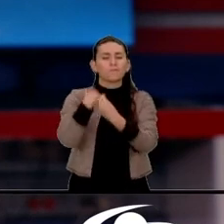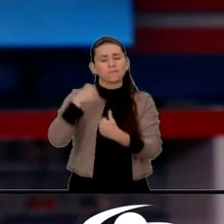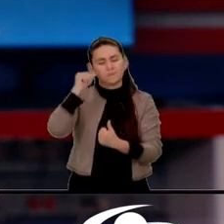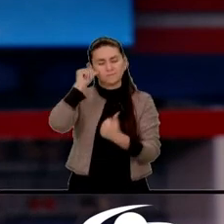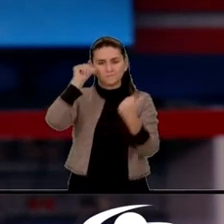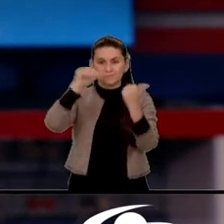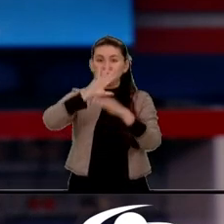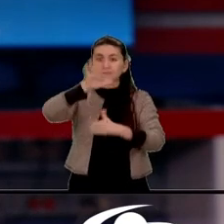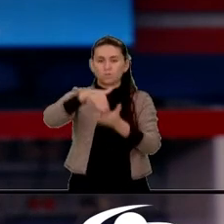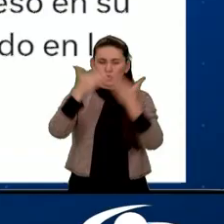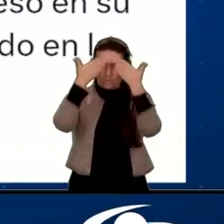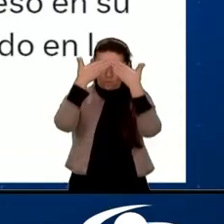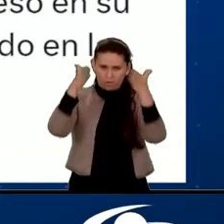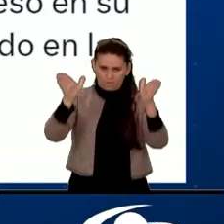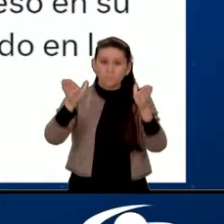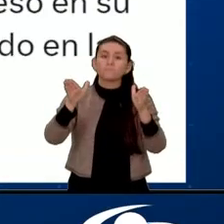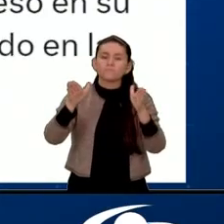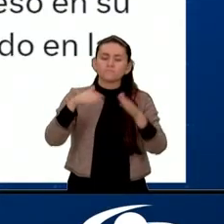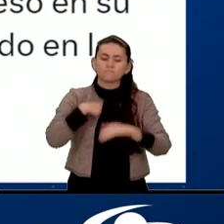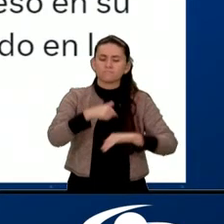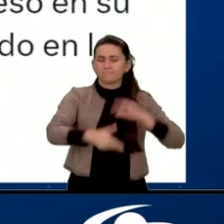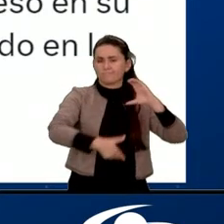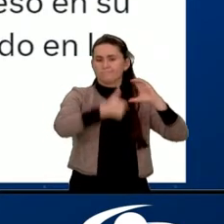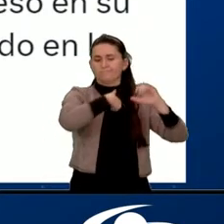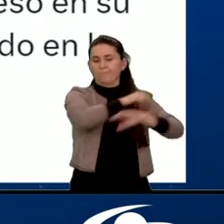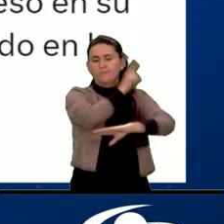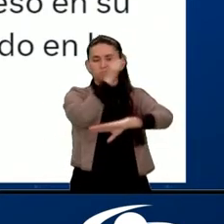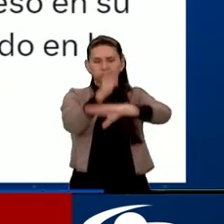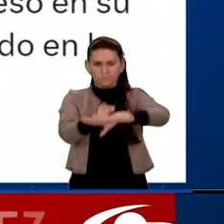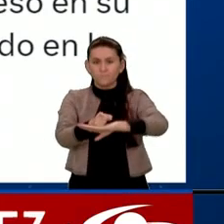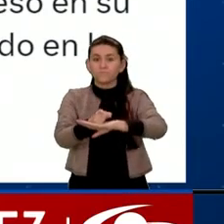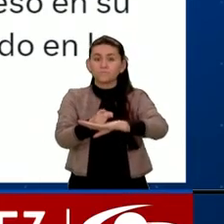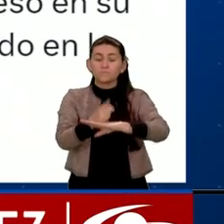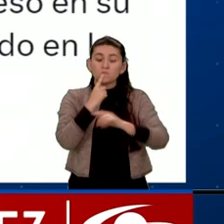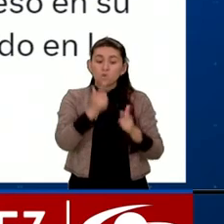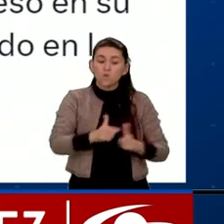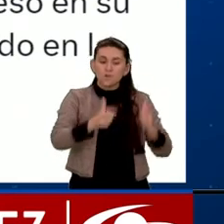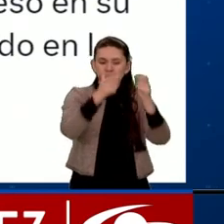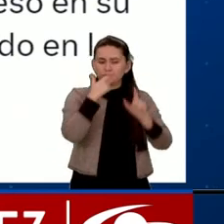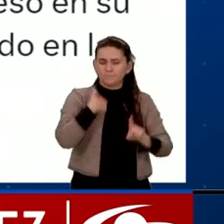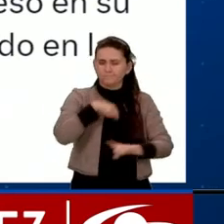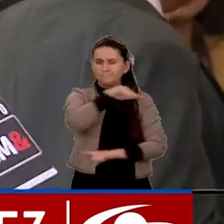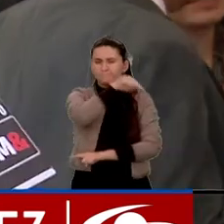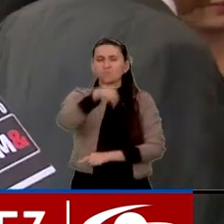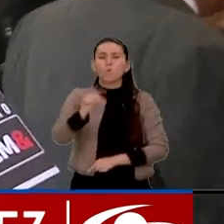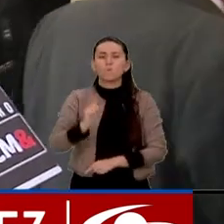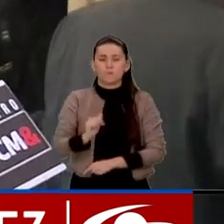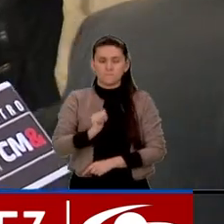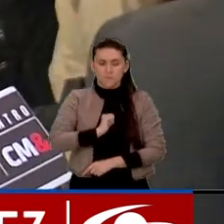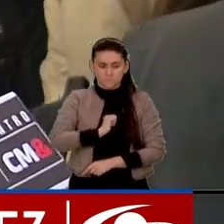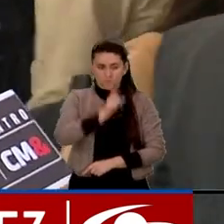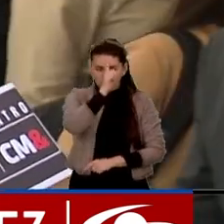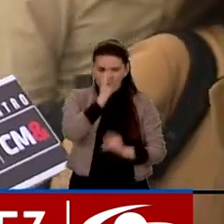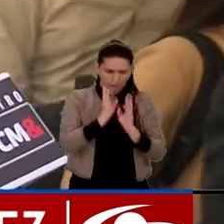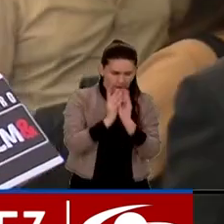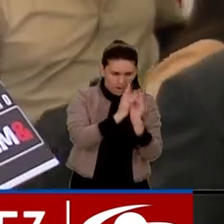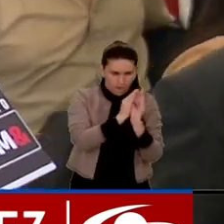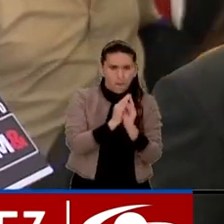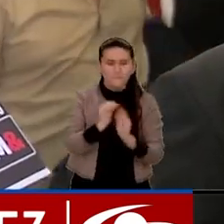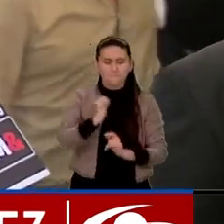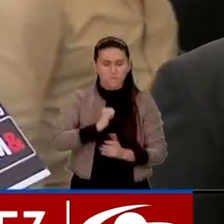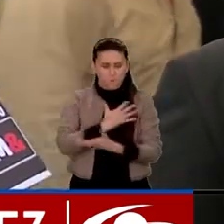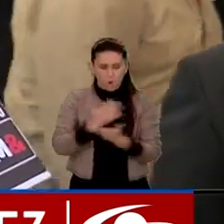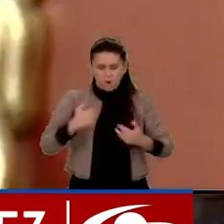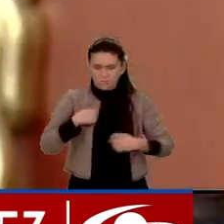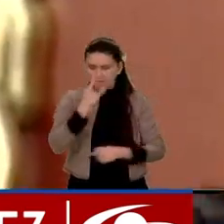Corte Suprema de Justicia. Según el alto tribunal, el congresista enfrenta los delitos de concierto para delinquir, cohecho propio e